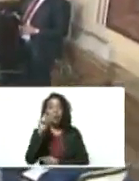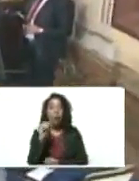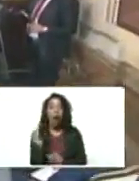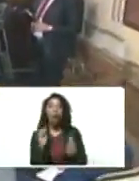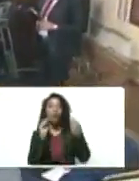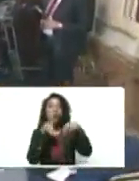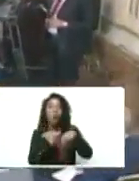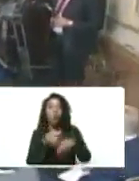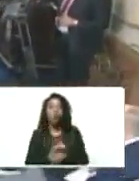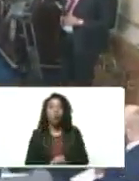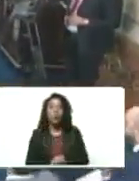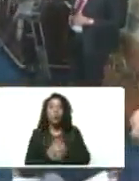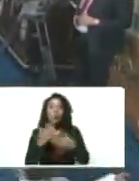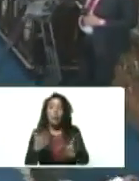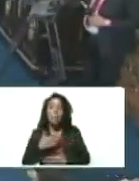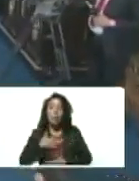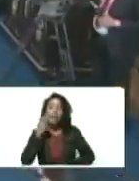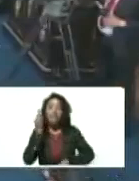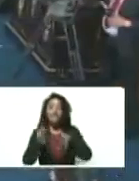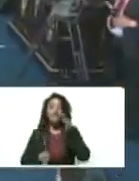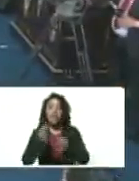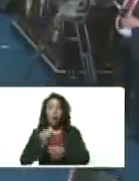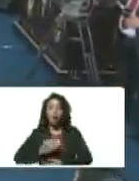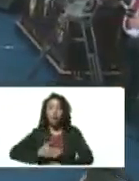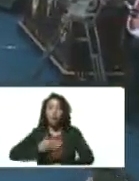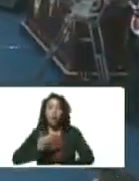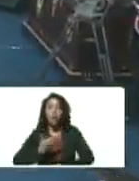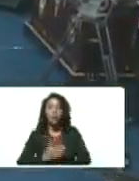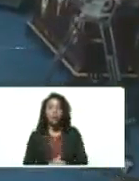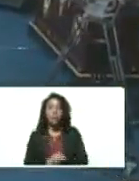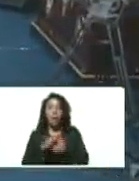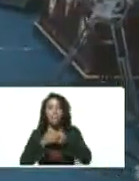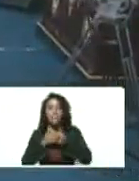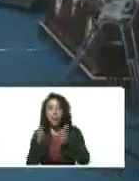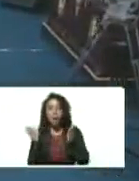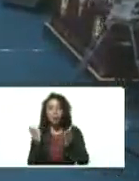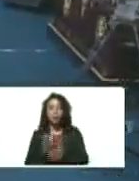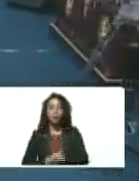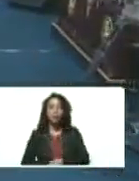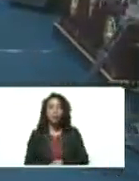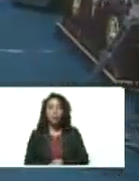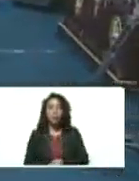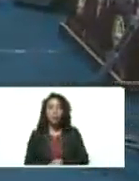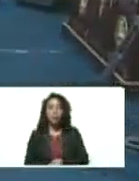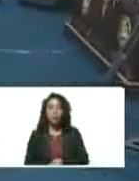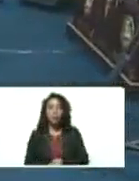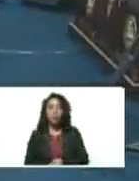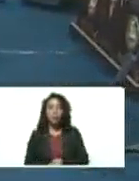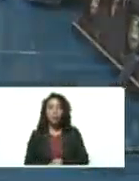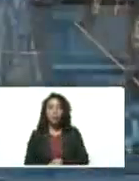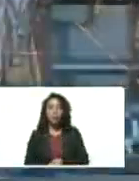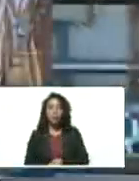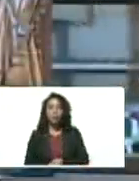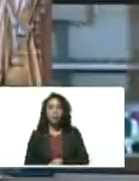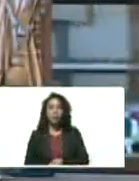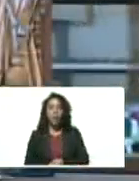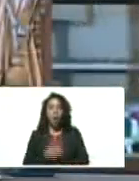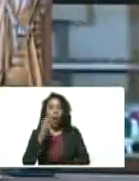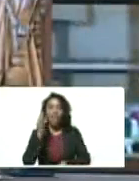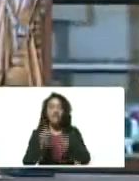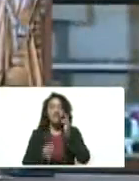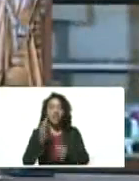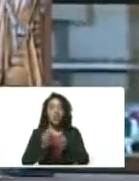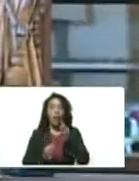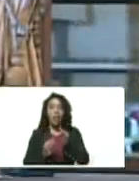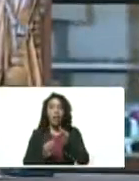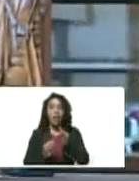que me fiscalía podrá abrir a la fiscalía